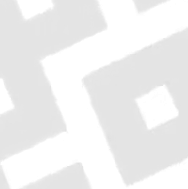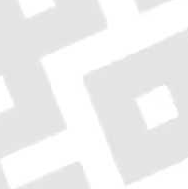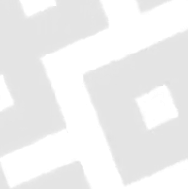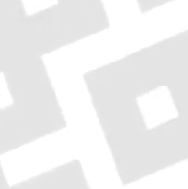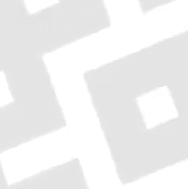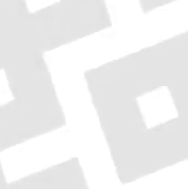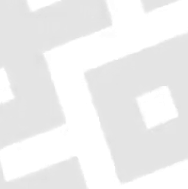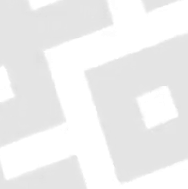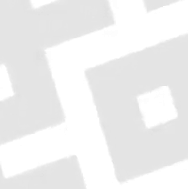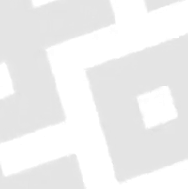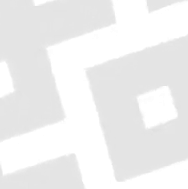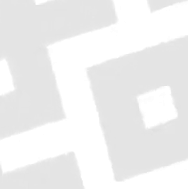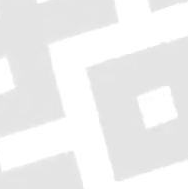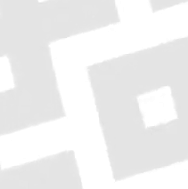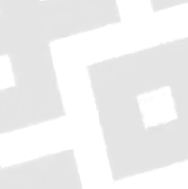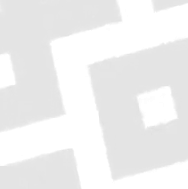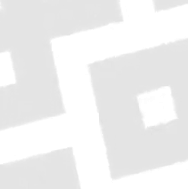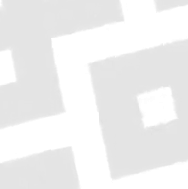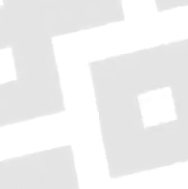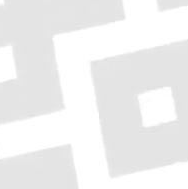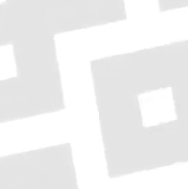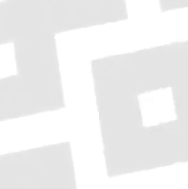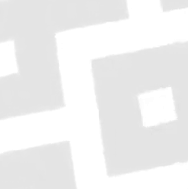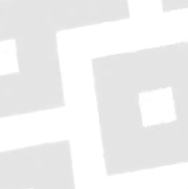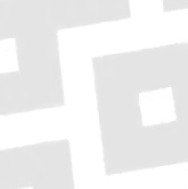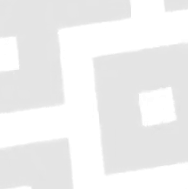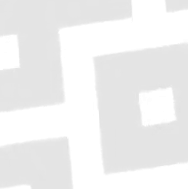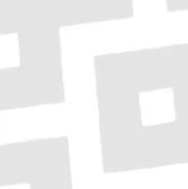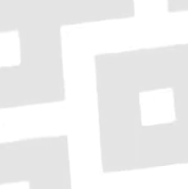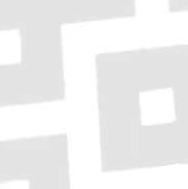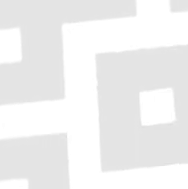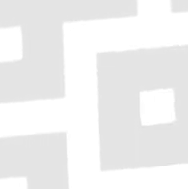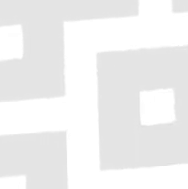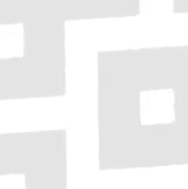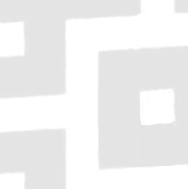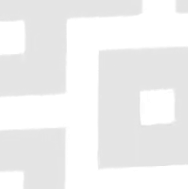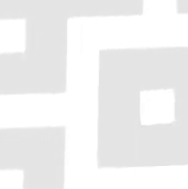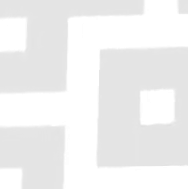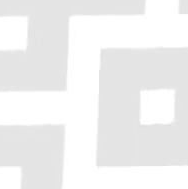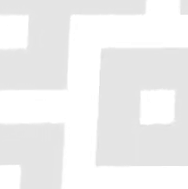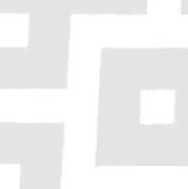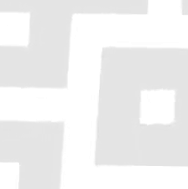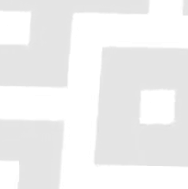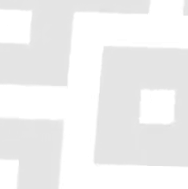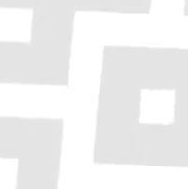estrategia estatal contra el coronavirus actualización en veracruz